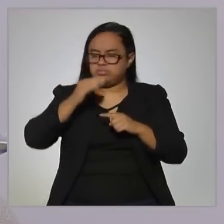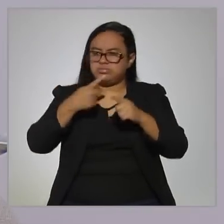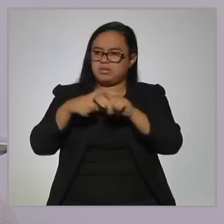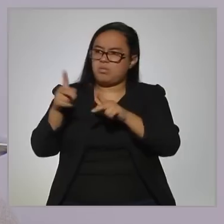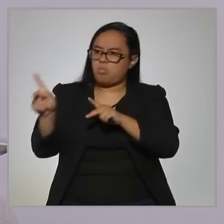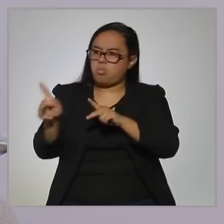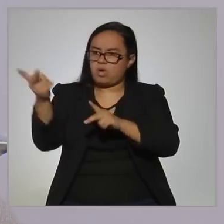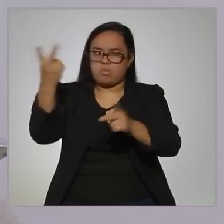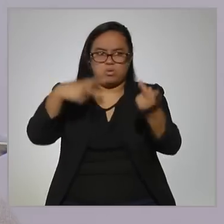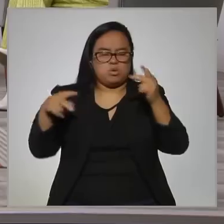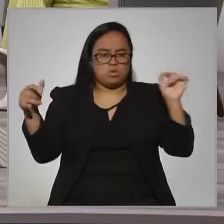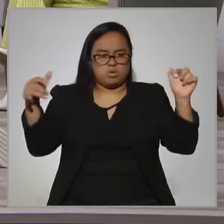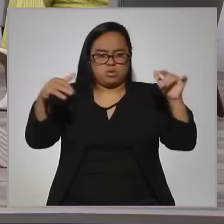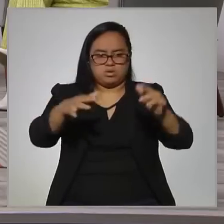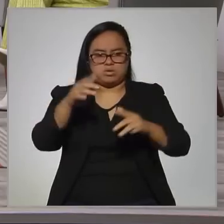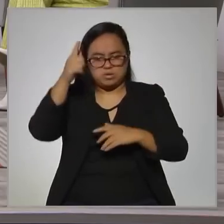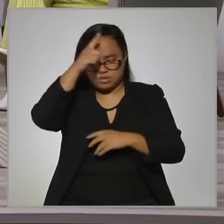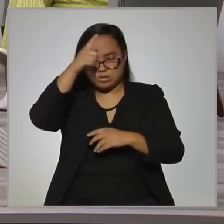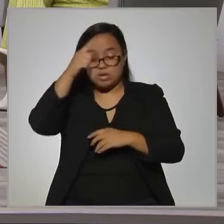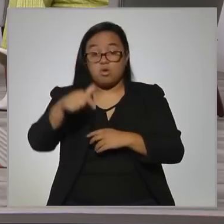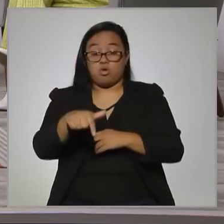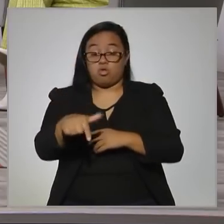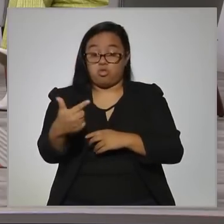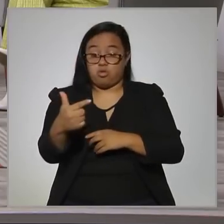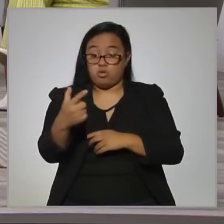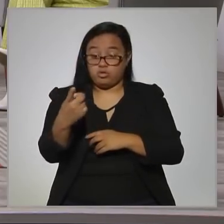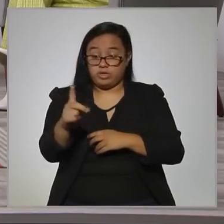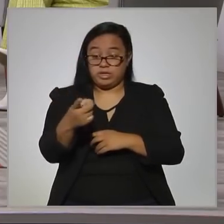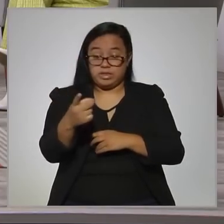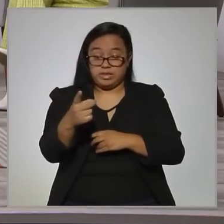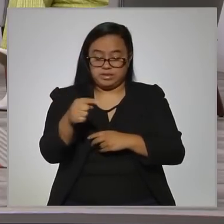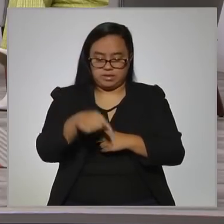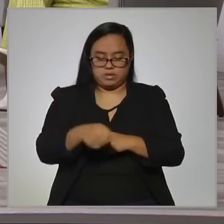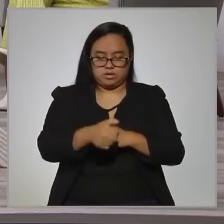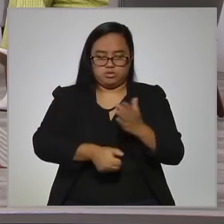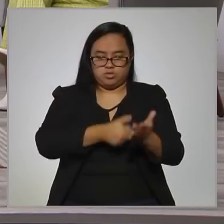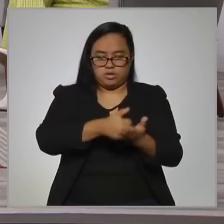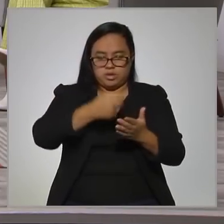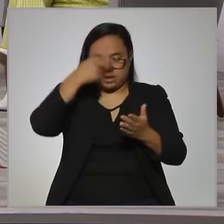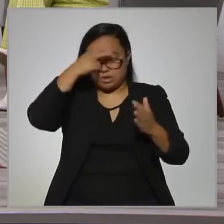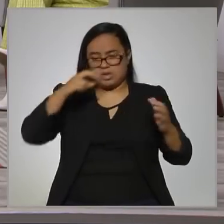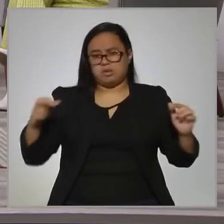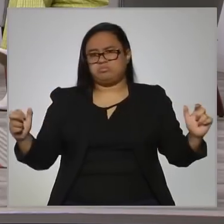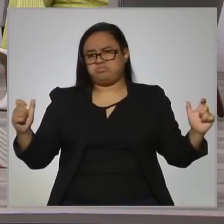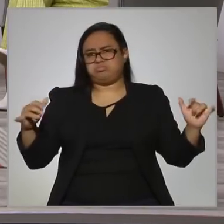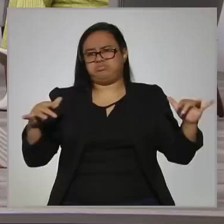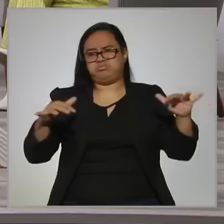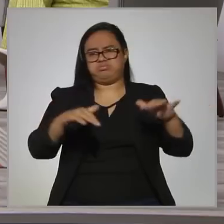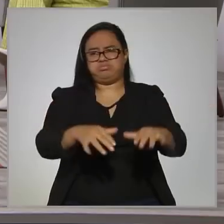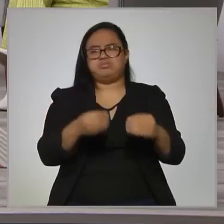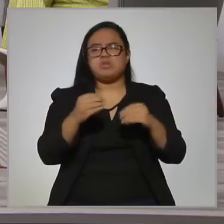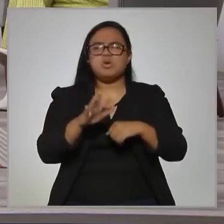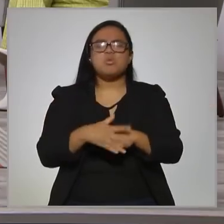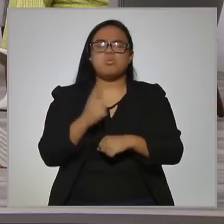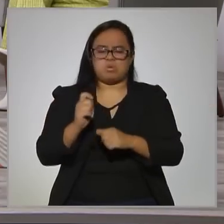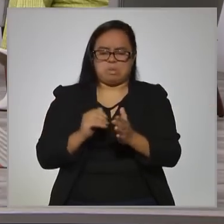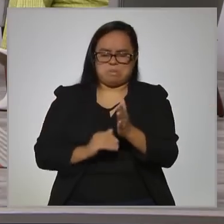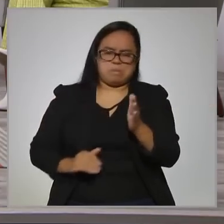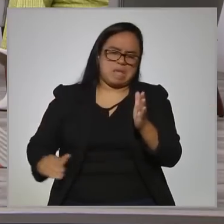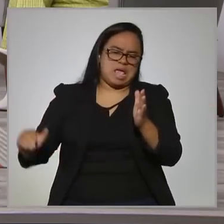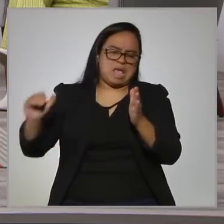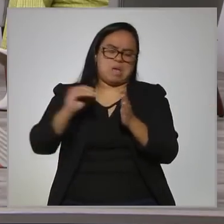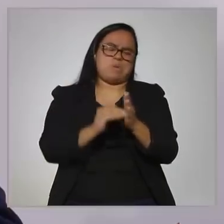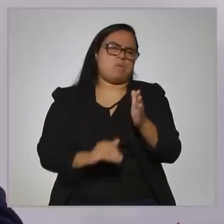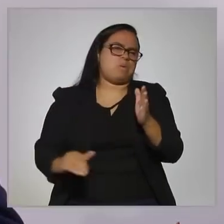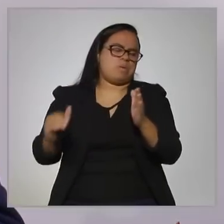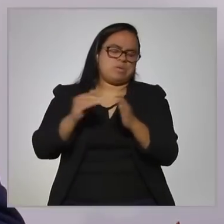se empieza a notar. Llega el día 12 de diciembre, que la Ciudad de México se convulsiona totalmente porque son millones. Hay